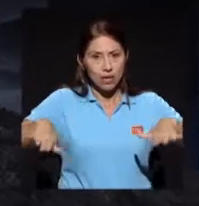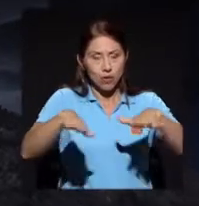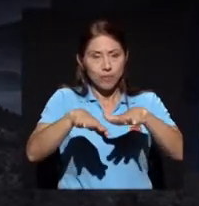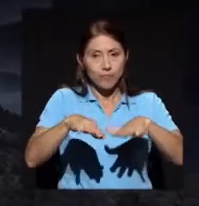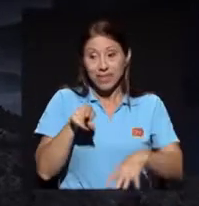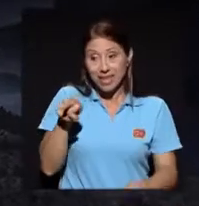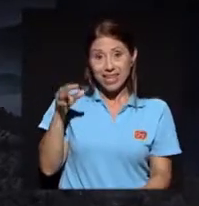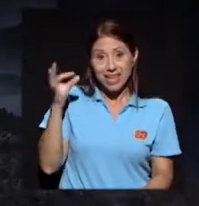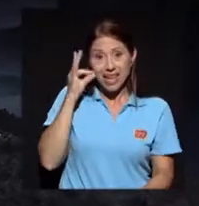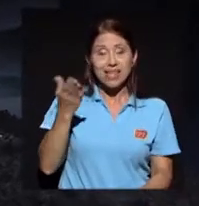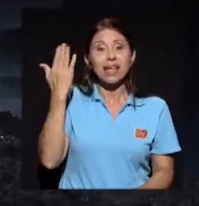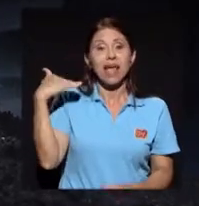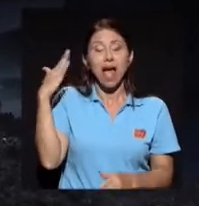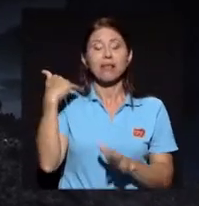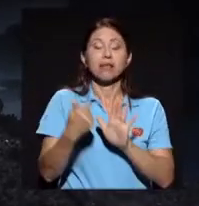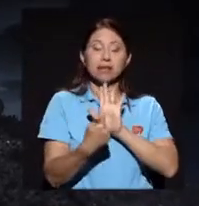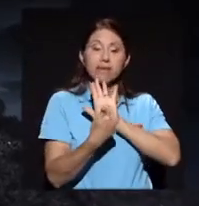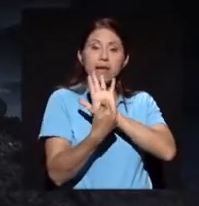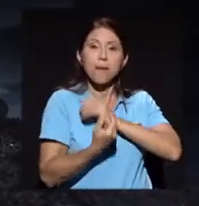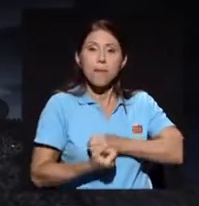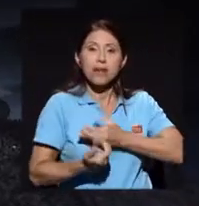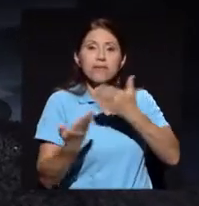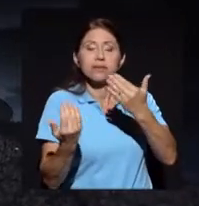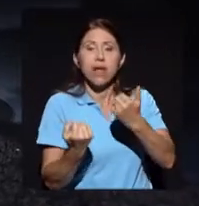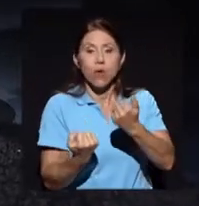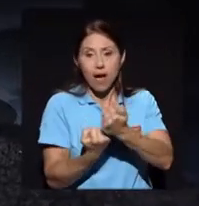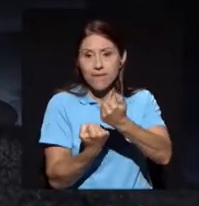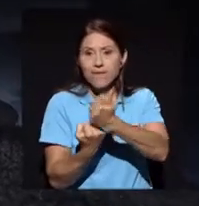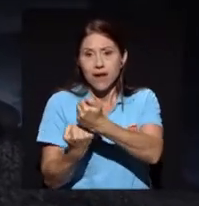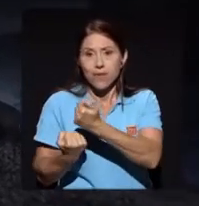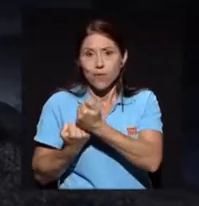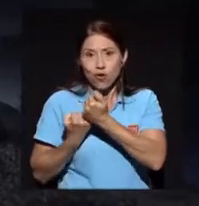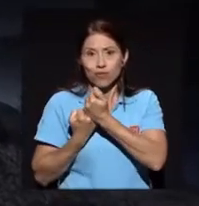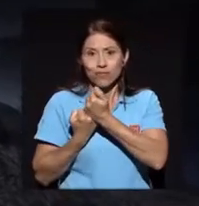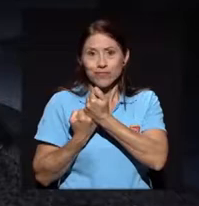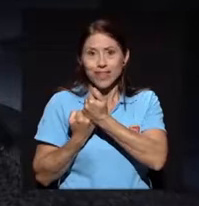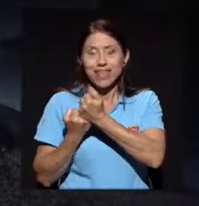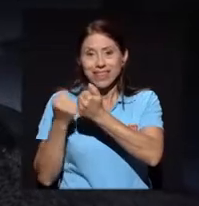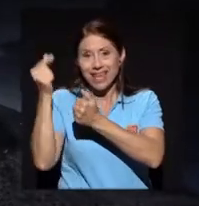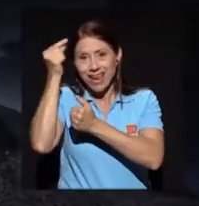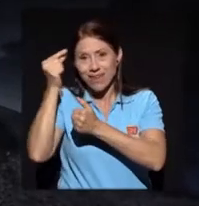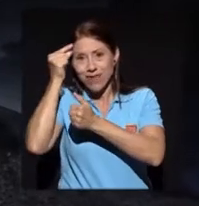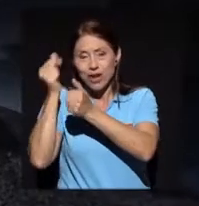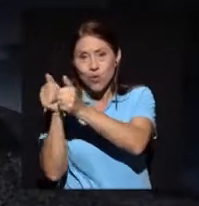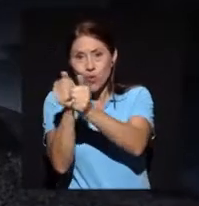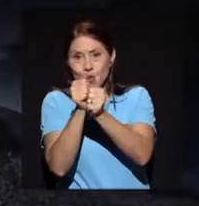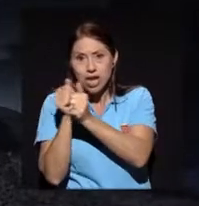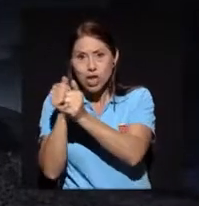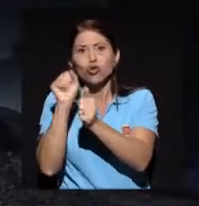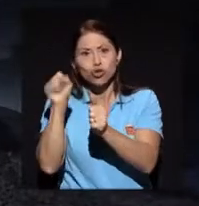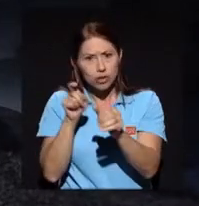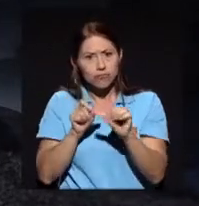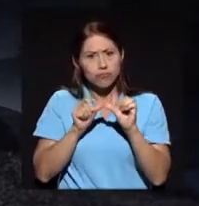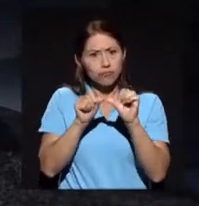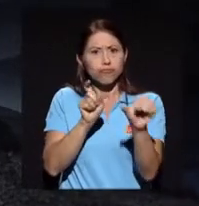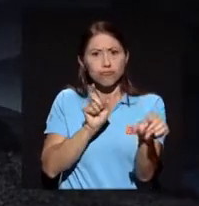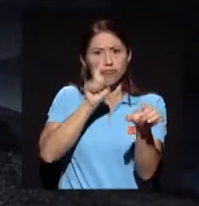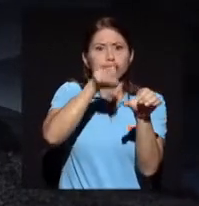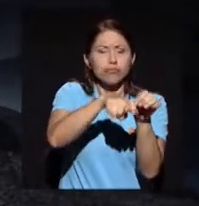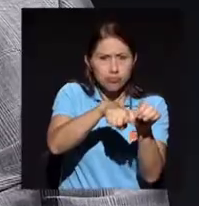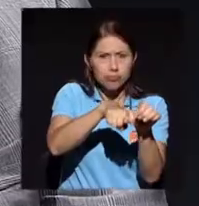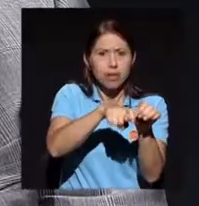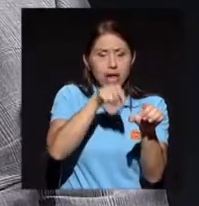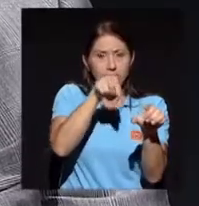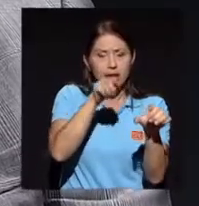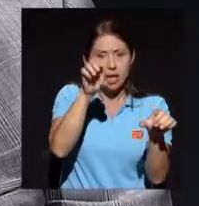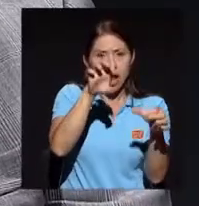se había manifestado a favor de mantener al reino unido en la unión europea pues sin embargo optó por por un lado